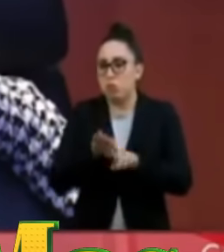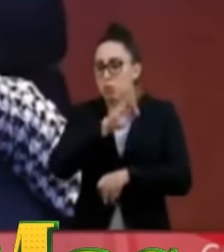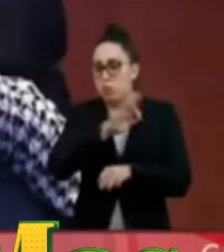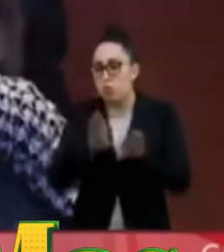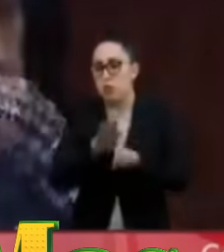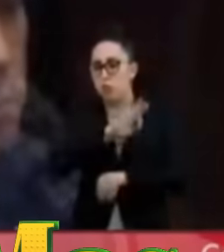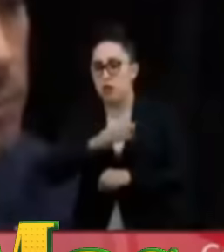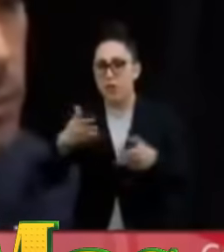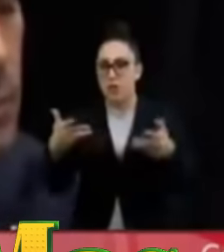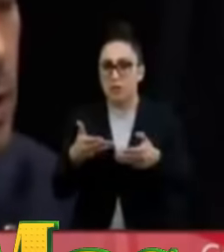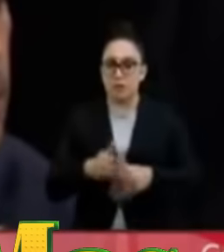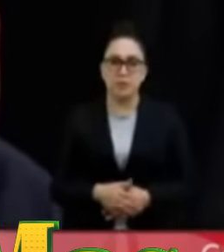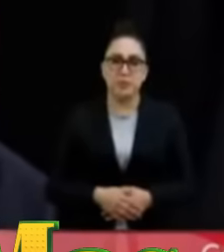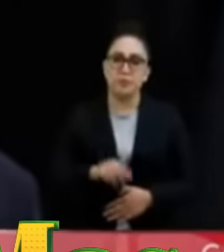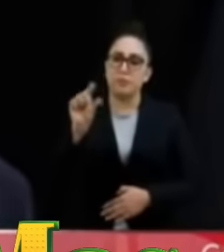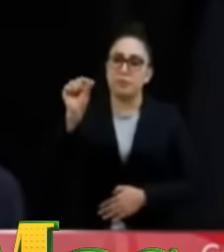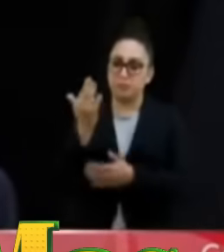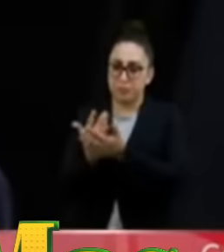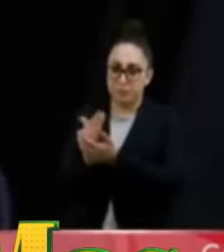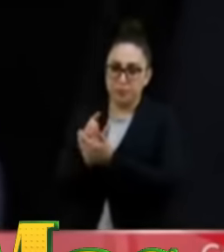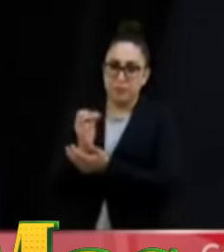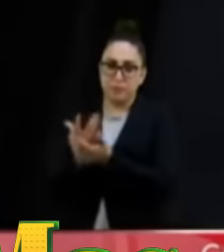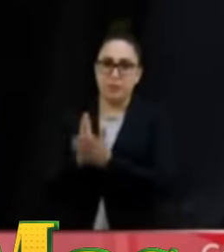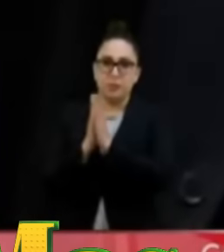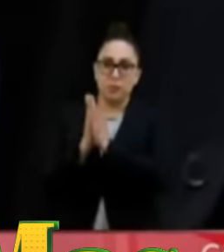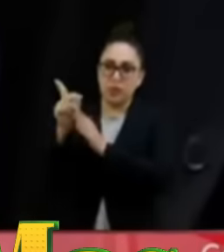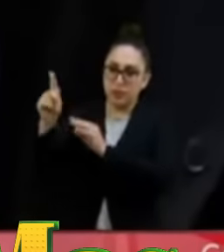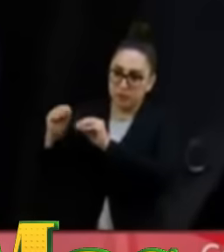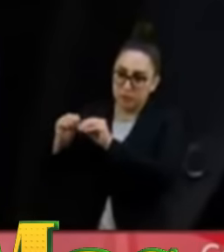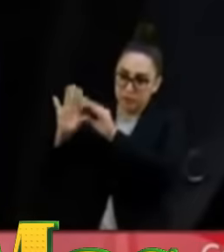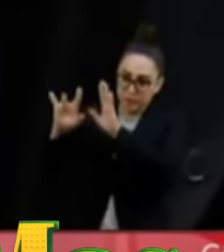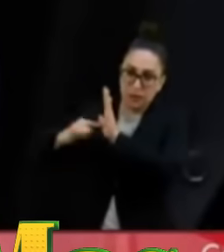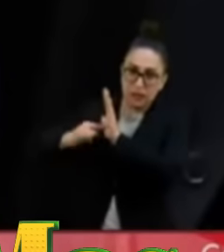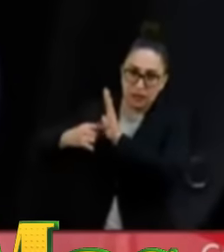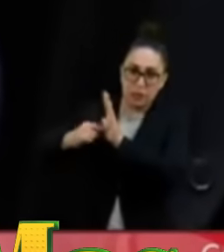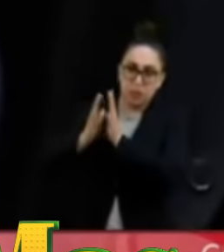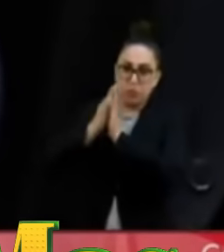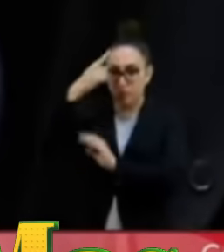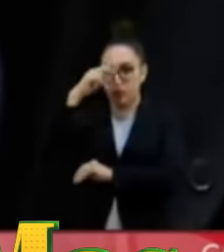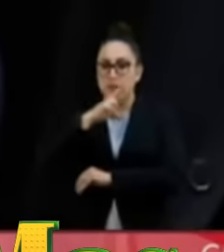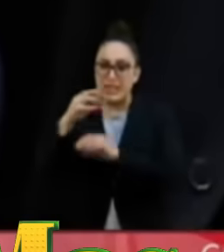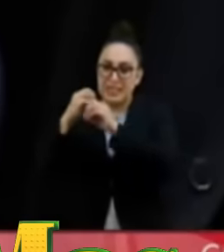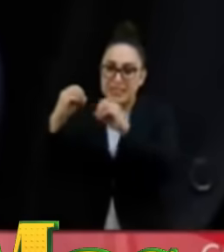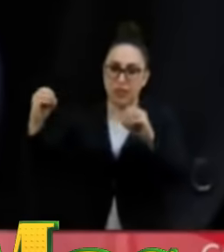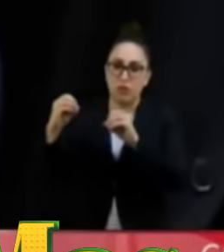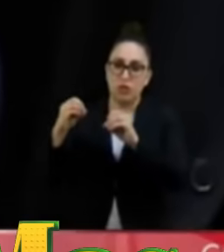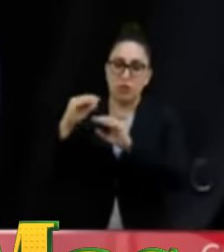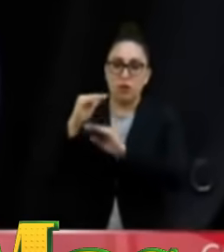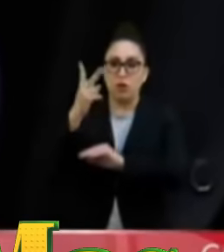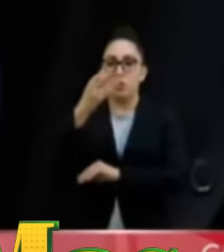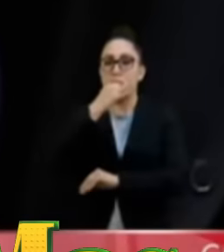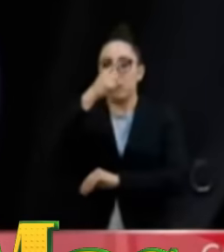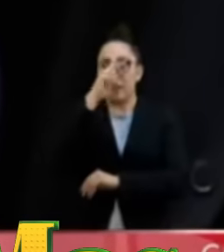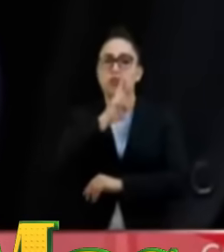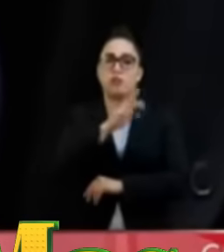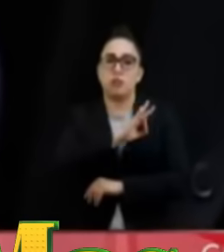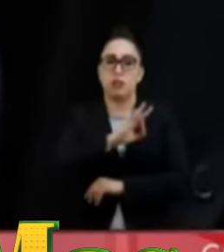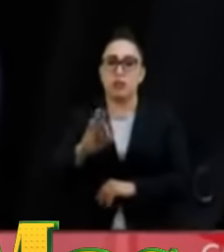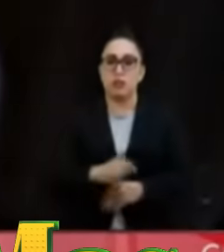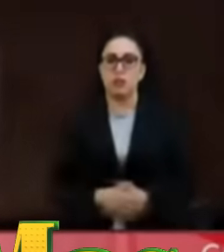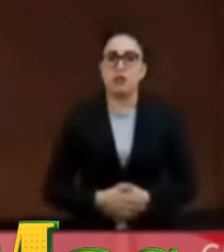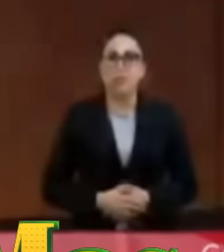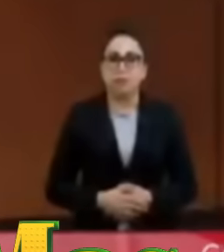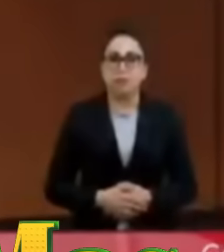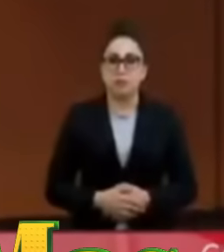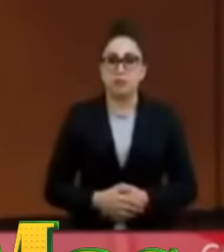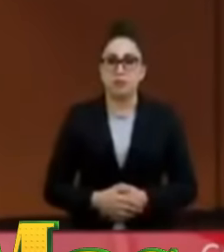respuesta. De ex magistrado. Un momento, senador Insunza. Pongan el tiempo del senador en ceros. Tiene 2 minutos para responder. De ex